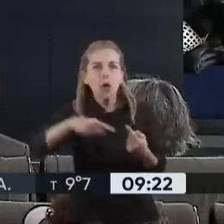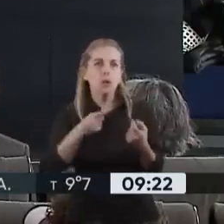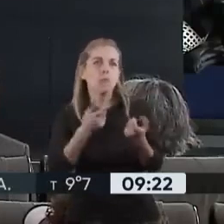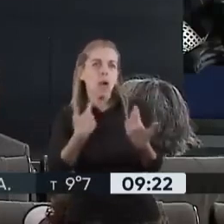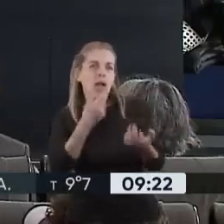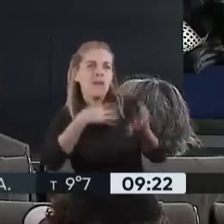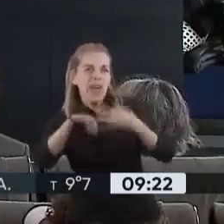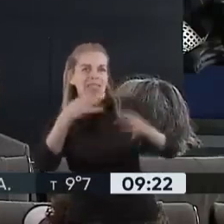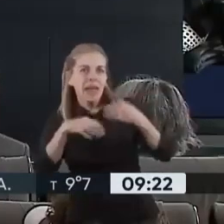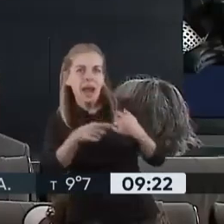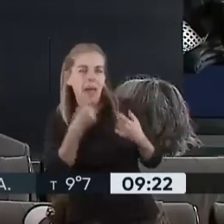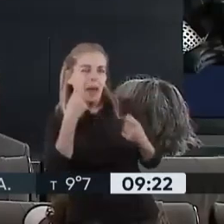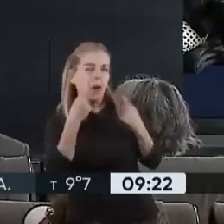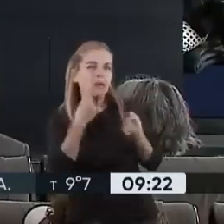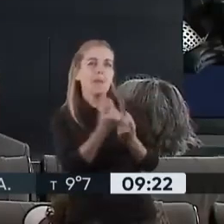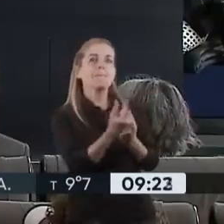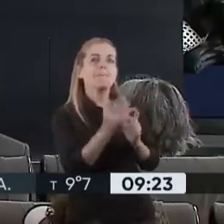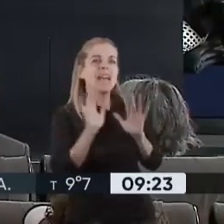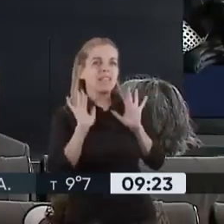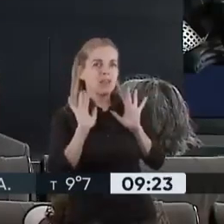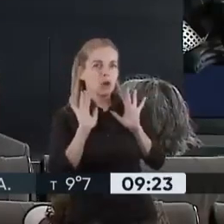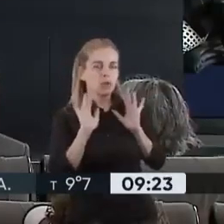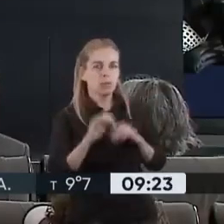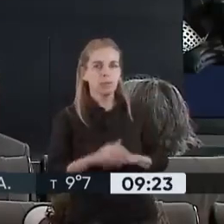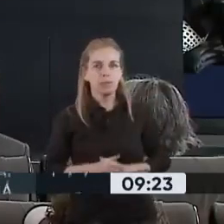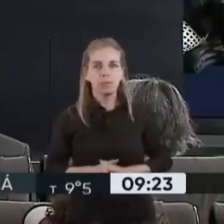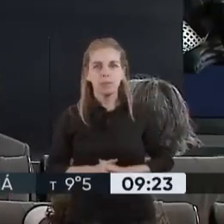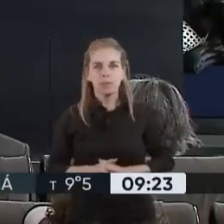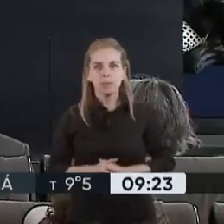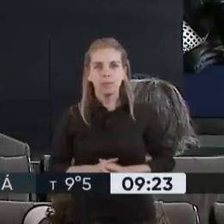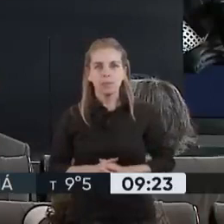uno de los lugares y se puedan seguir asistiendo las necesidades de la población